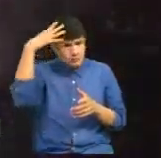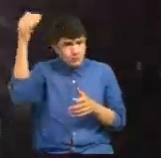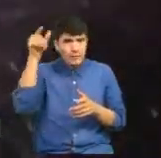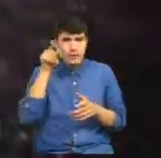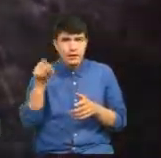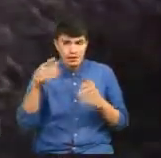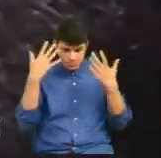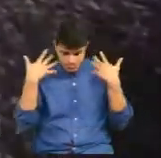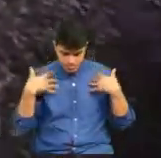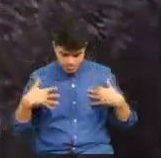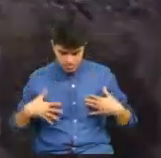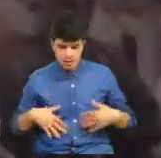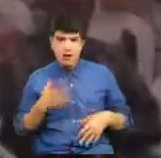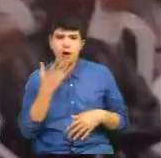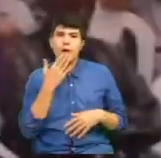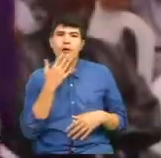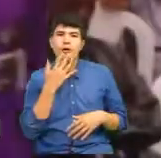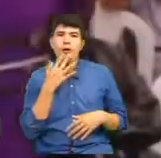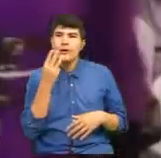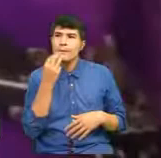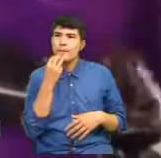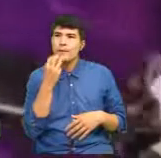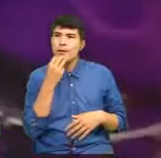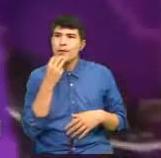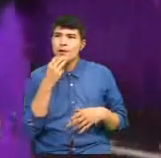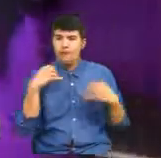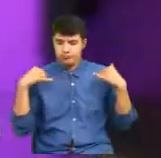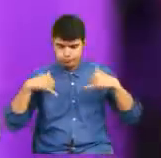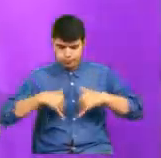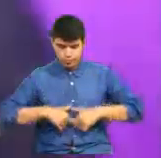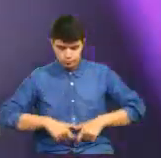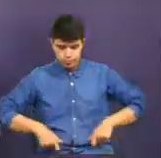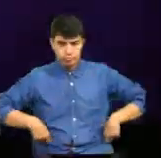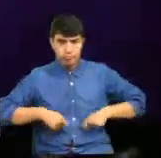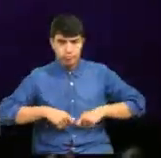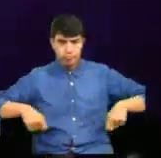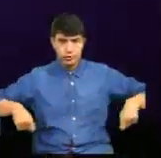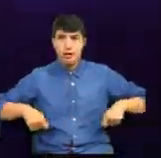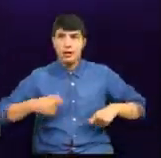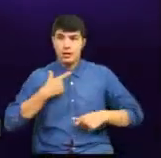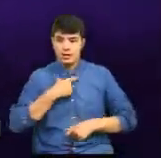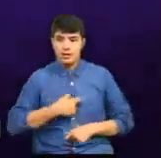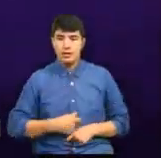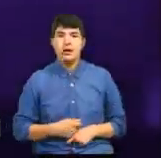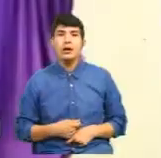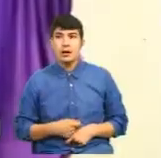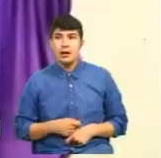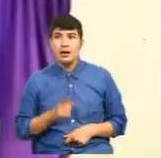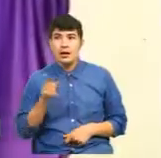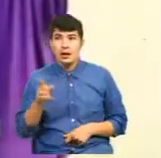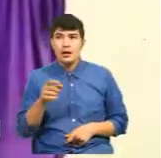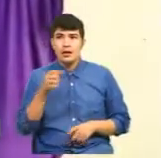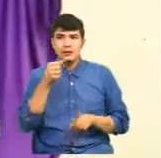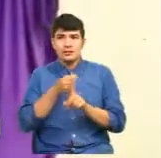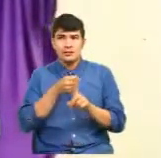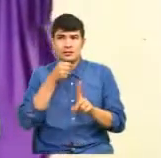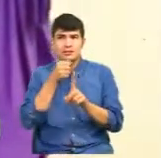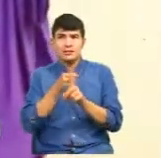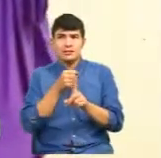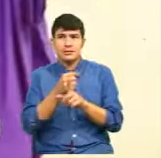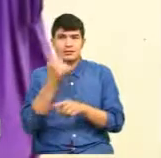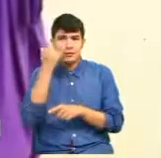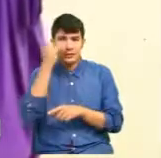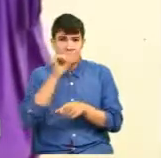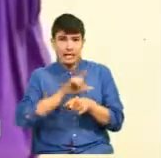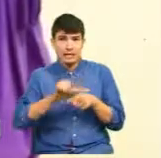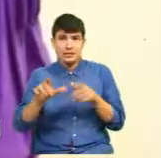de pies a cabeza de color morado, soga, cordón blanco y camándula a la altura de la cintura, intentan imitar durante la